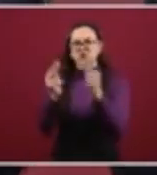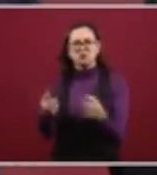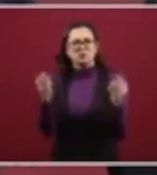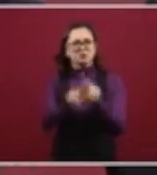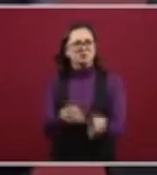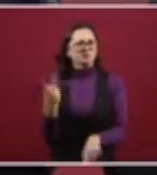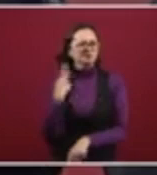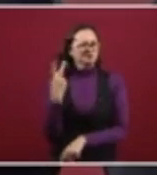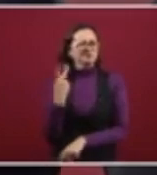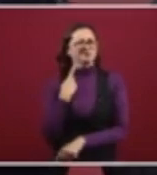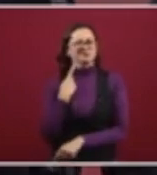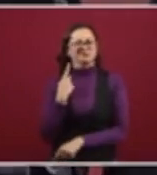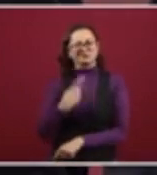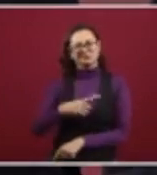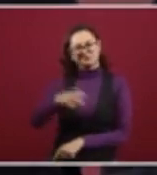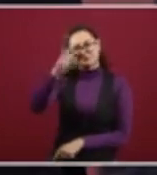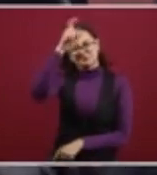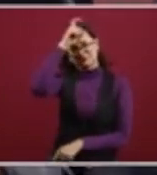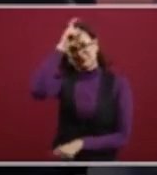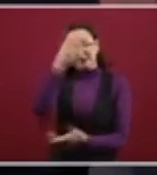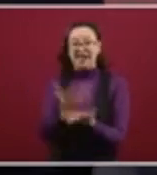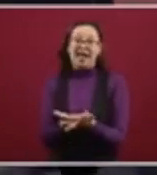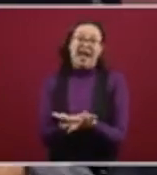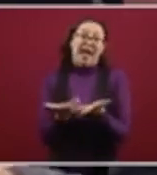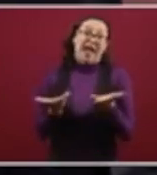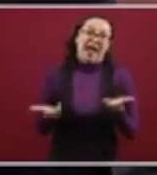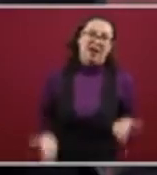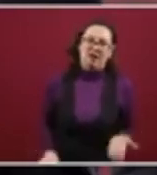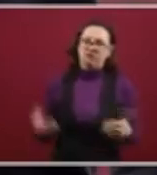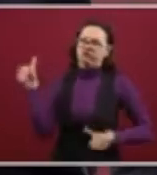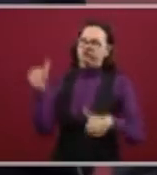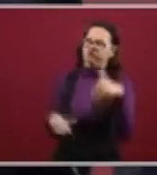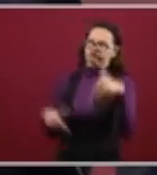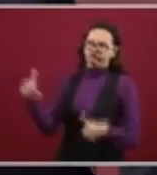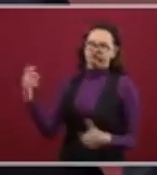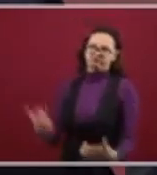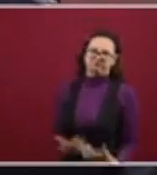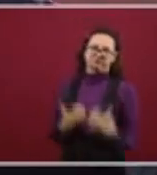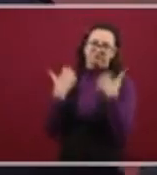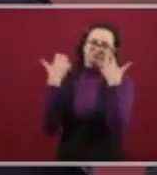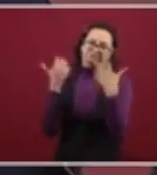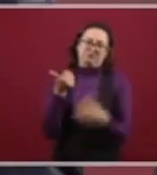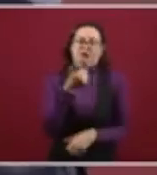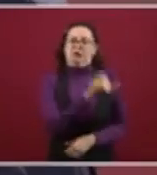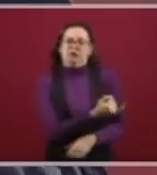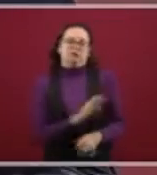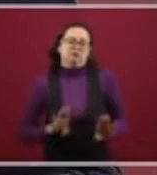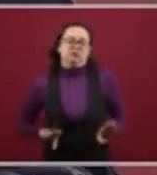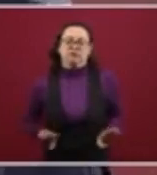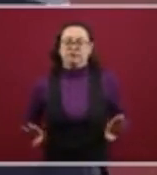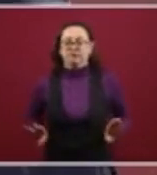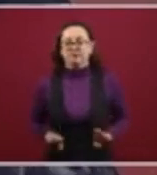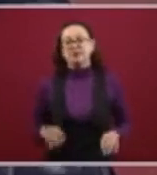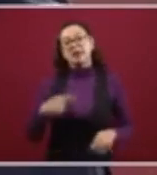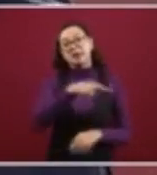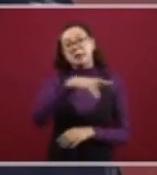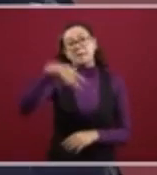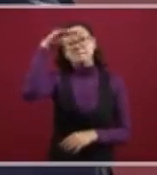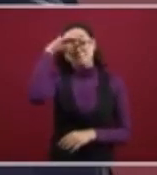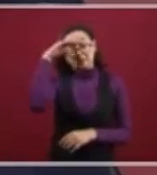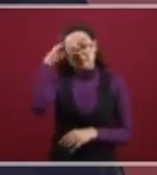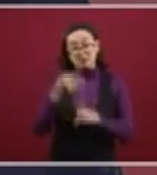Entonces, por eso la inconformidad. Y piensan que en la medida que va pasando el